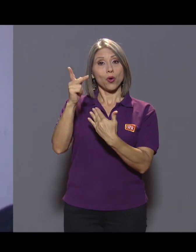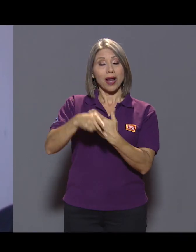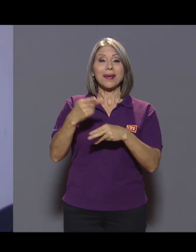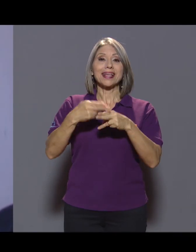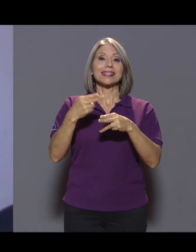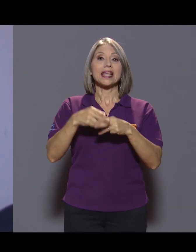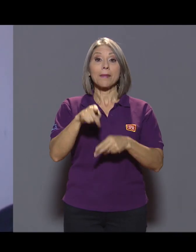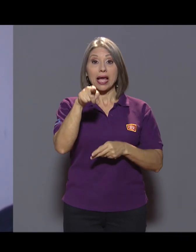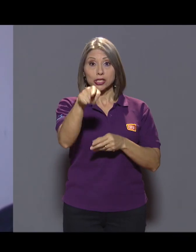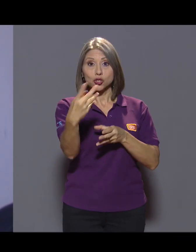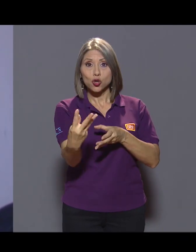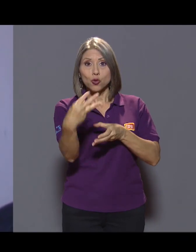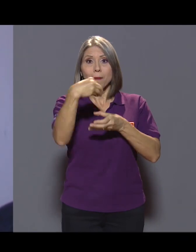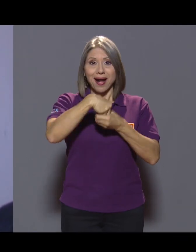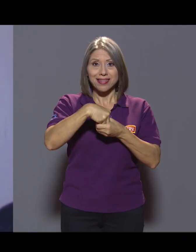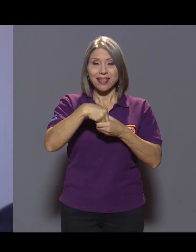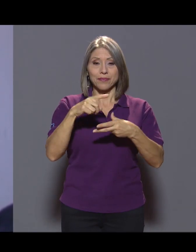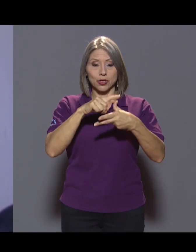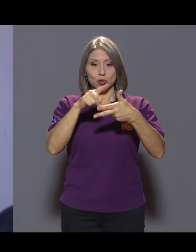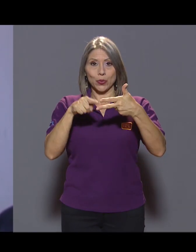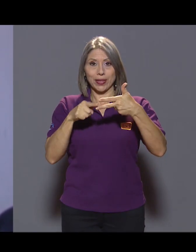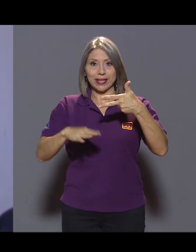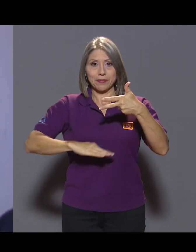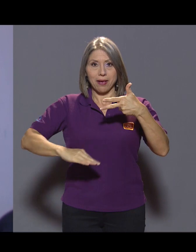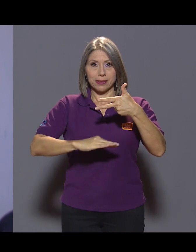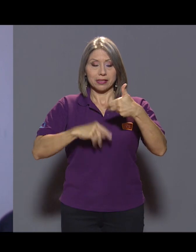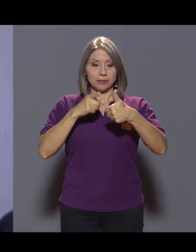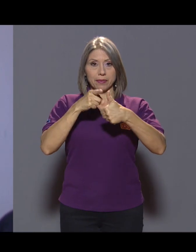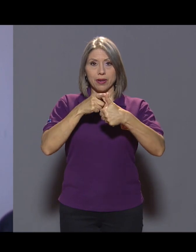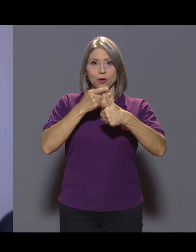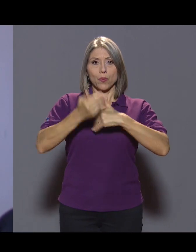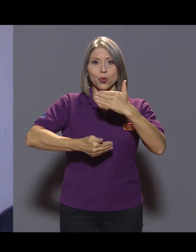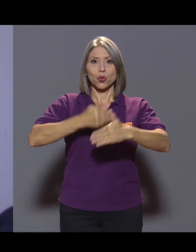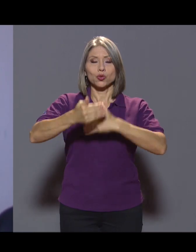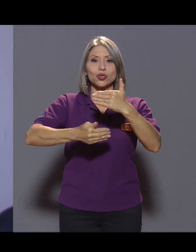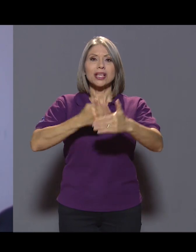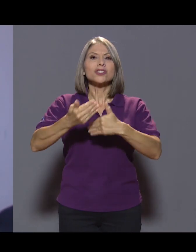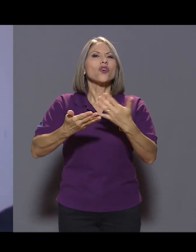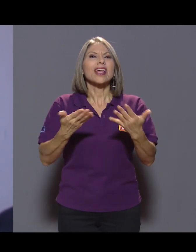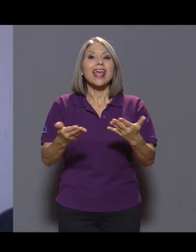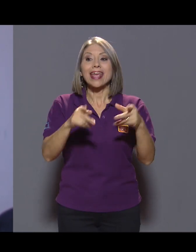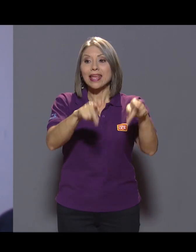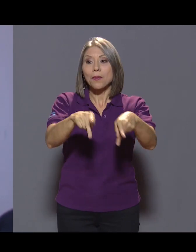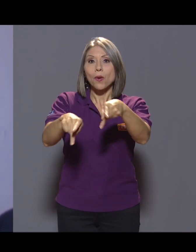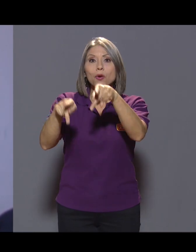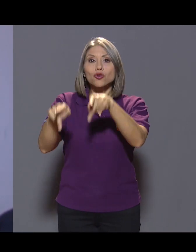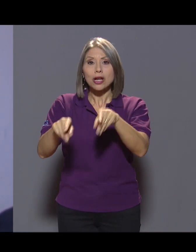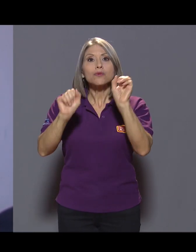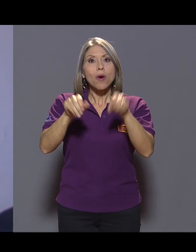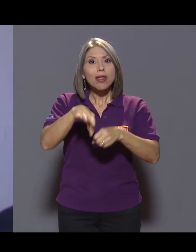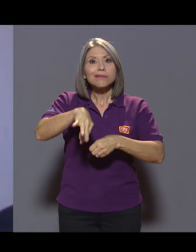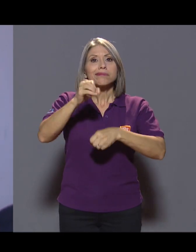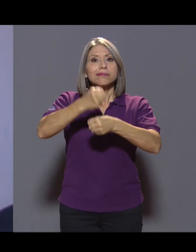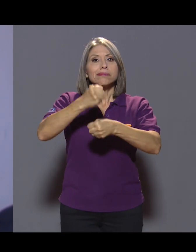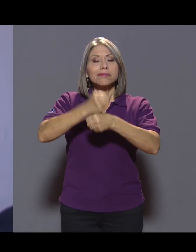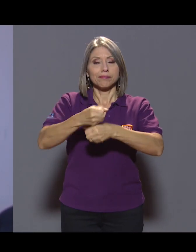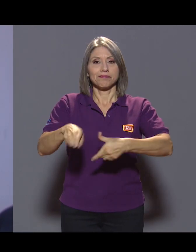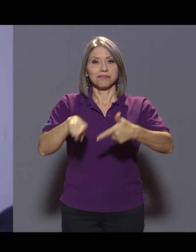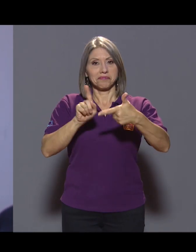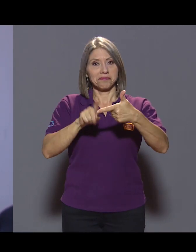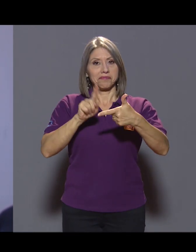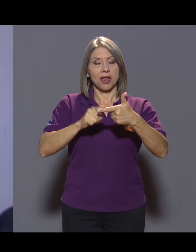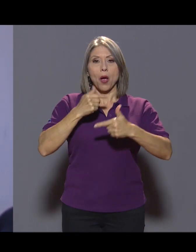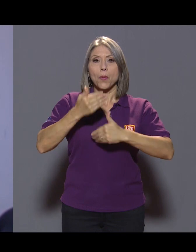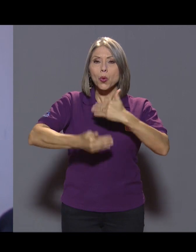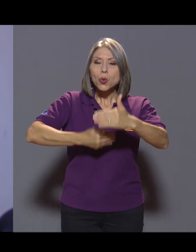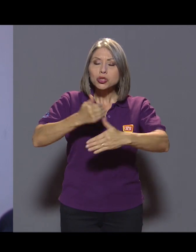SOSPARTE, se conforma de tres ejes. El primero es todo el proceso relacionado a la inclusión laboral de esta población, el